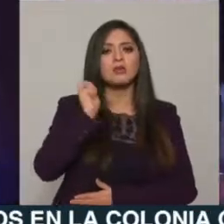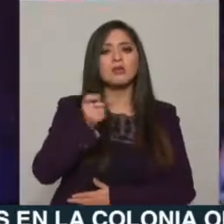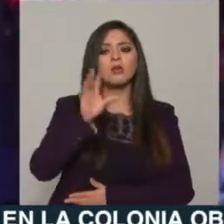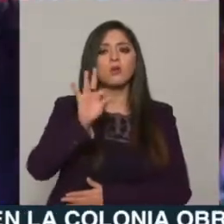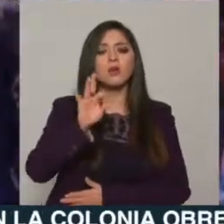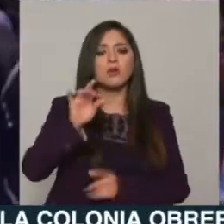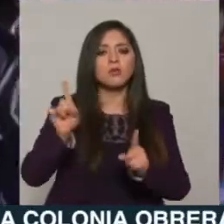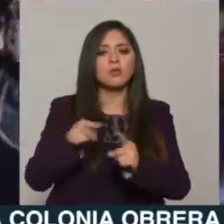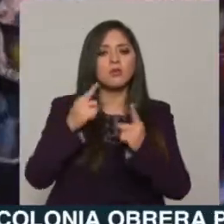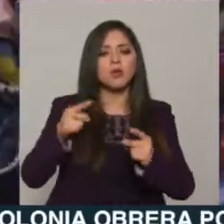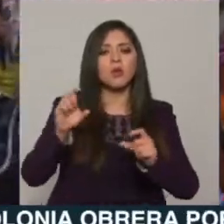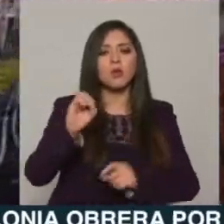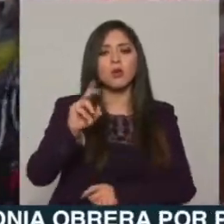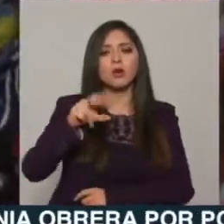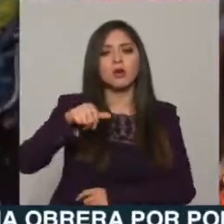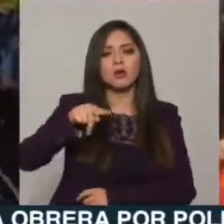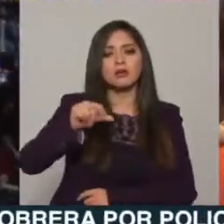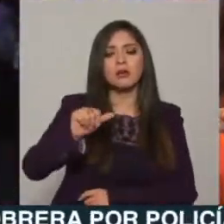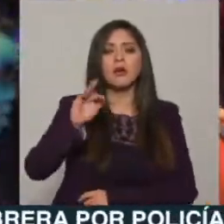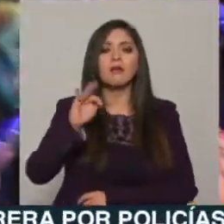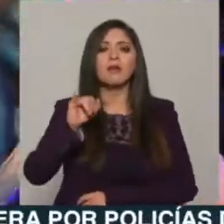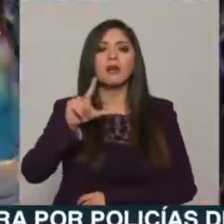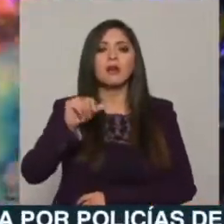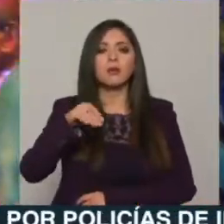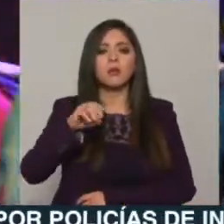Orquesta Filarmónica de la Ciudad de México.